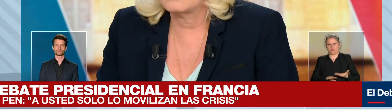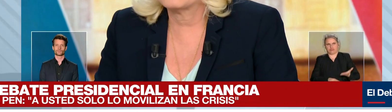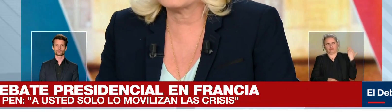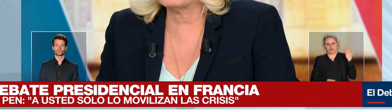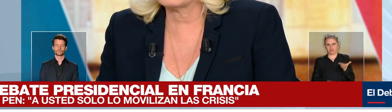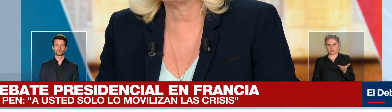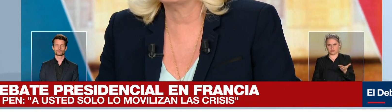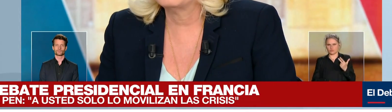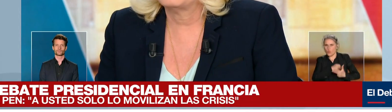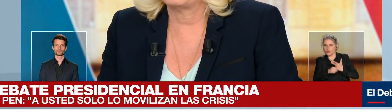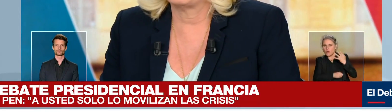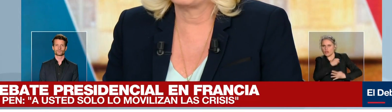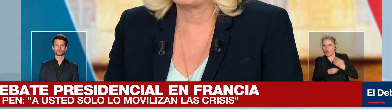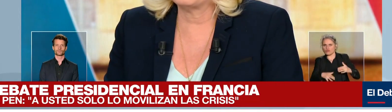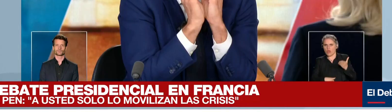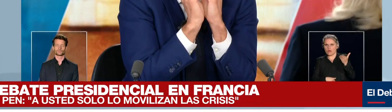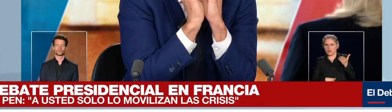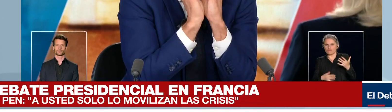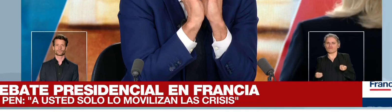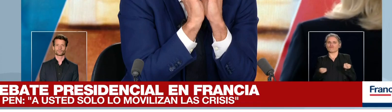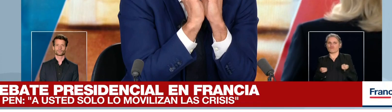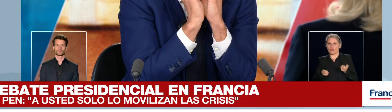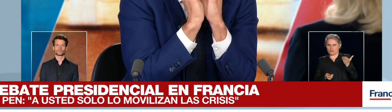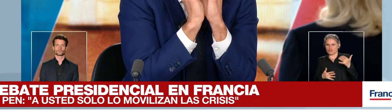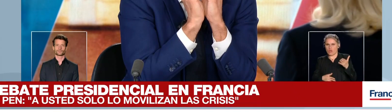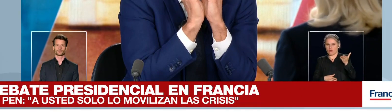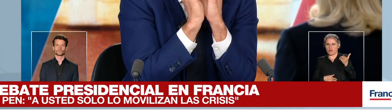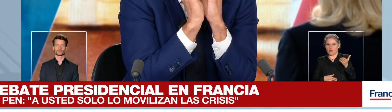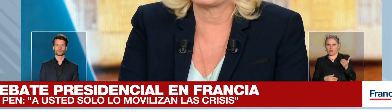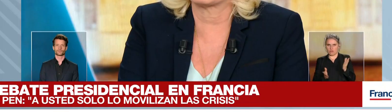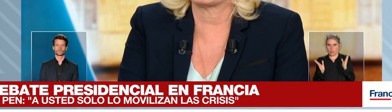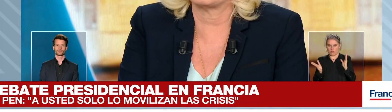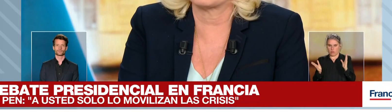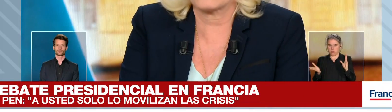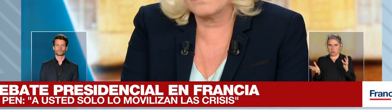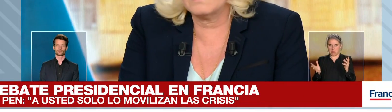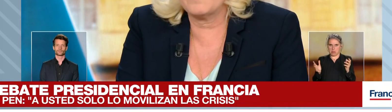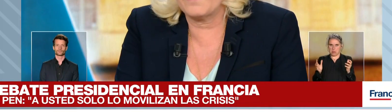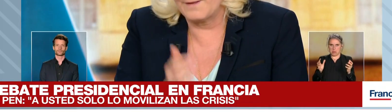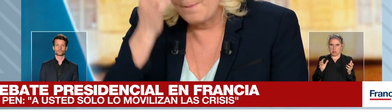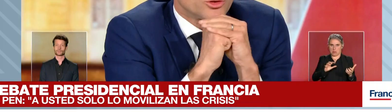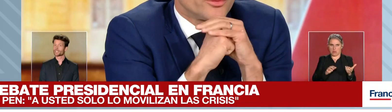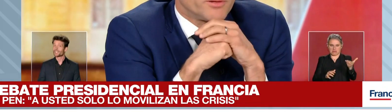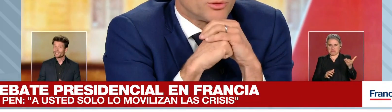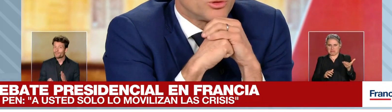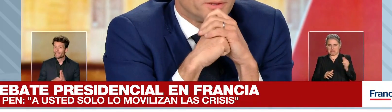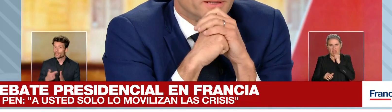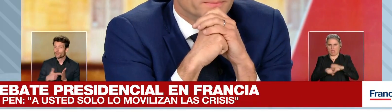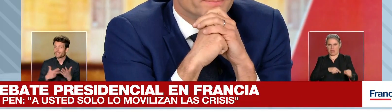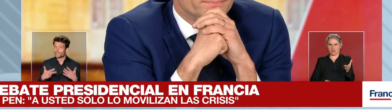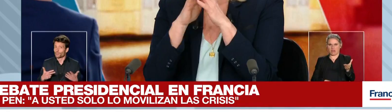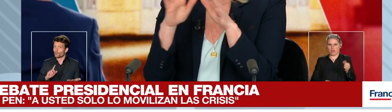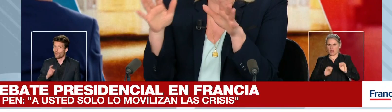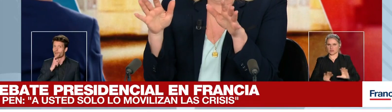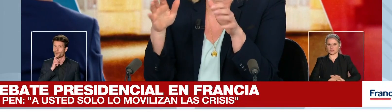sabíamos. Desde hace 3 o 4 años usted ya estaba en el poder, 3 años. O sea que usted ha debido considerar que era un